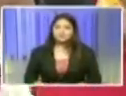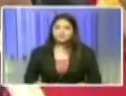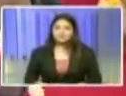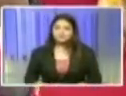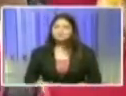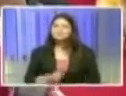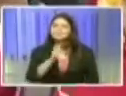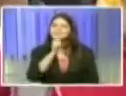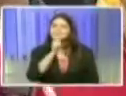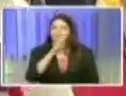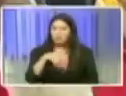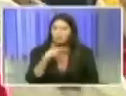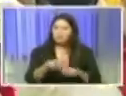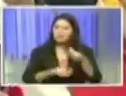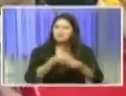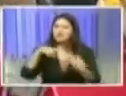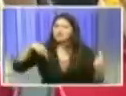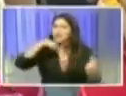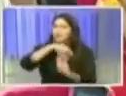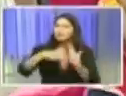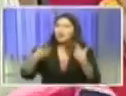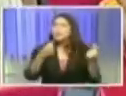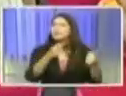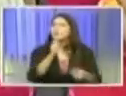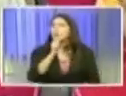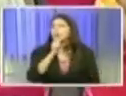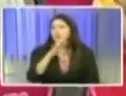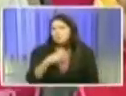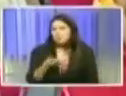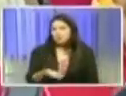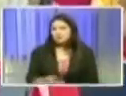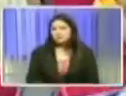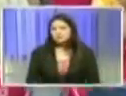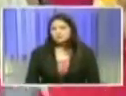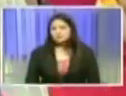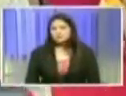¿Y quién puede hacer esa revolución económica productiva?